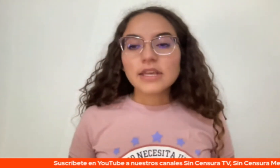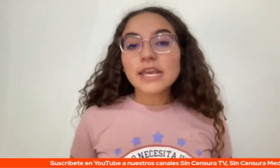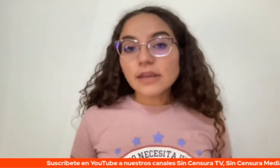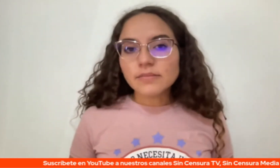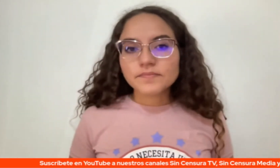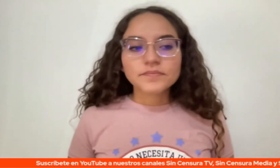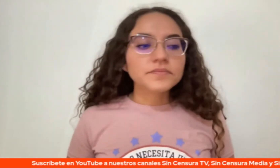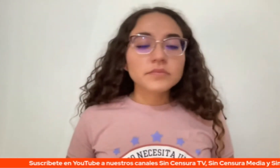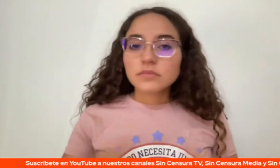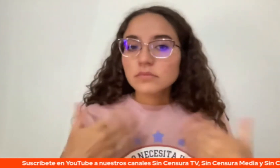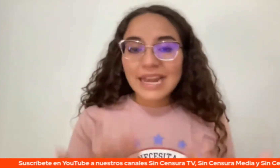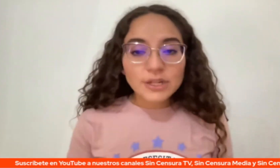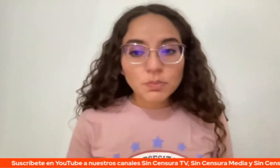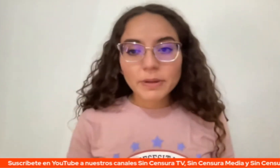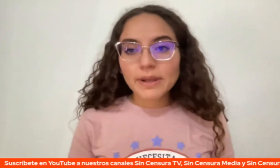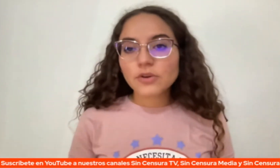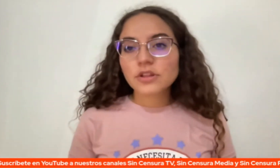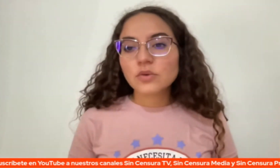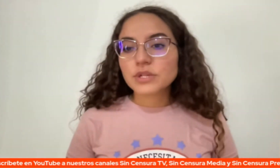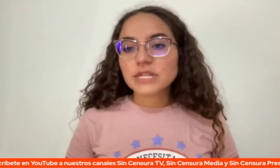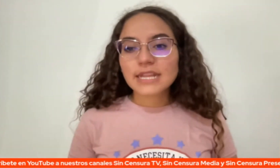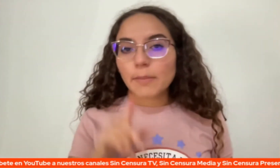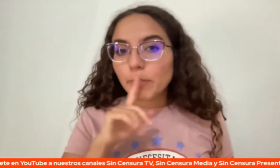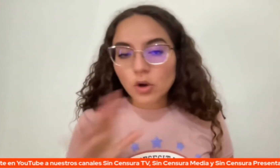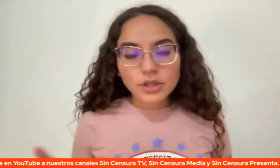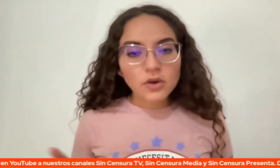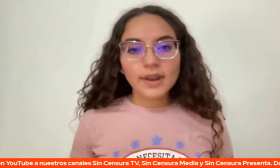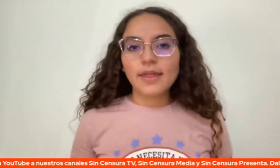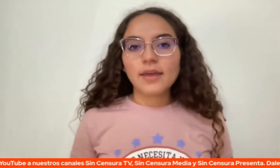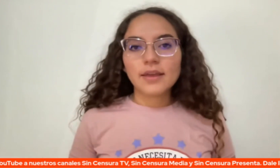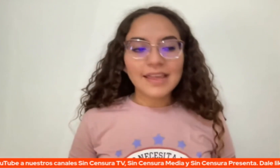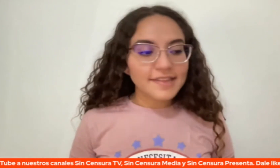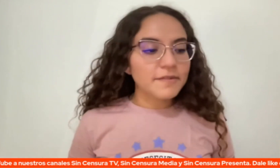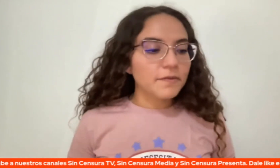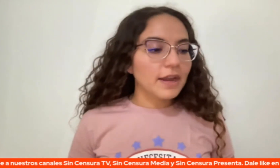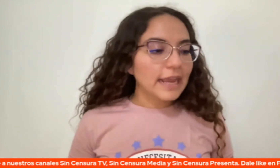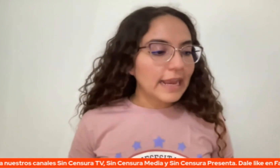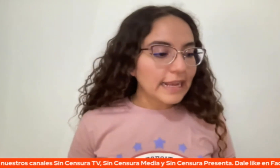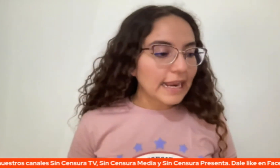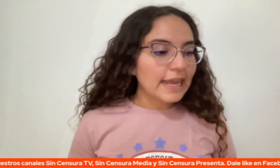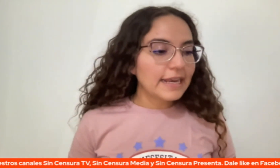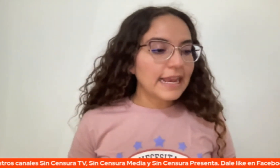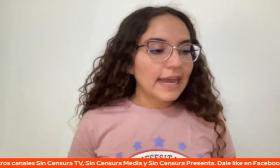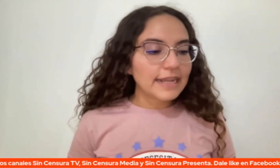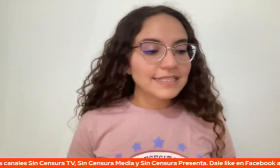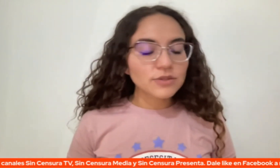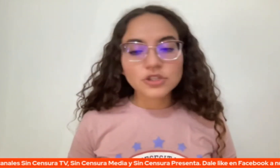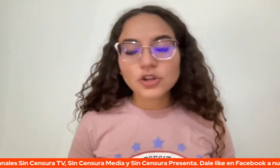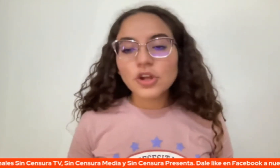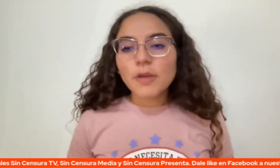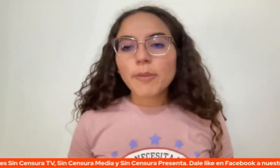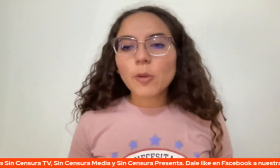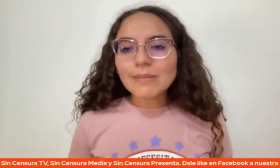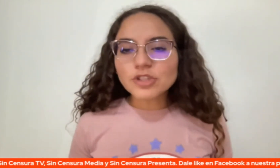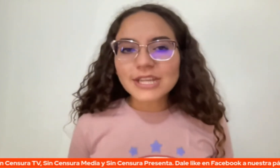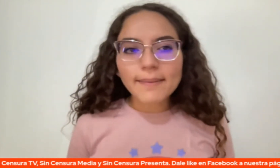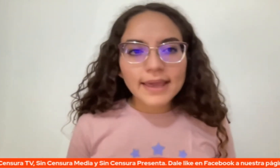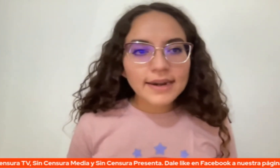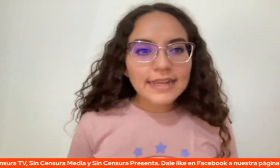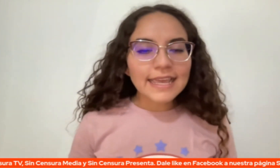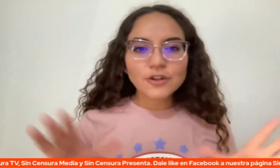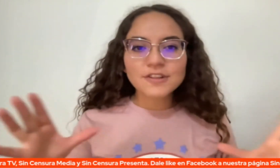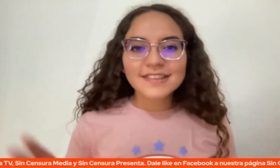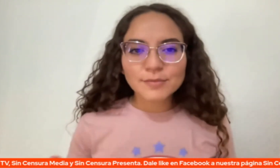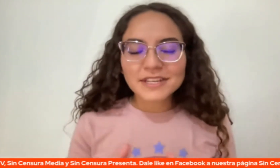bien. Y la Suprema Corte de Justicia tampoco dijo nada. Ese fue la gran situación. Pero vamos